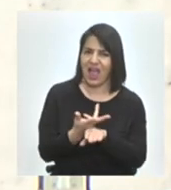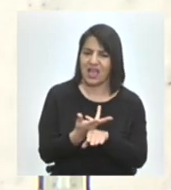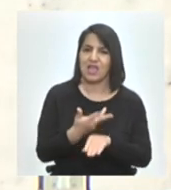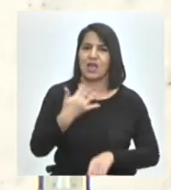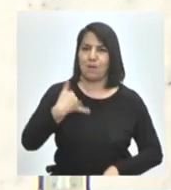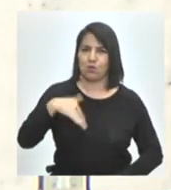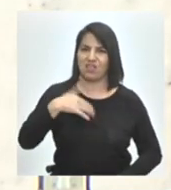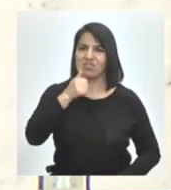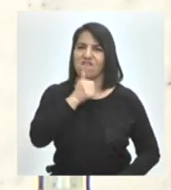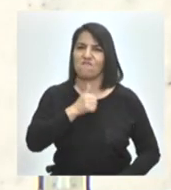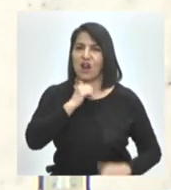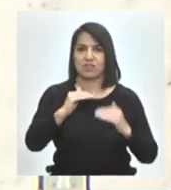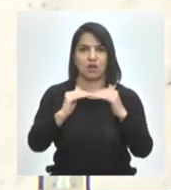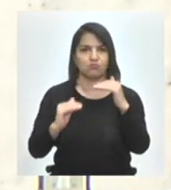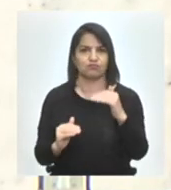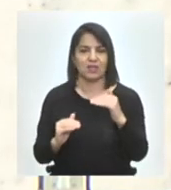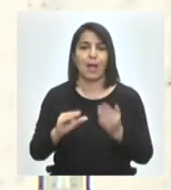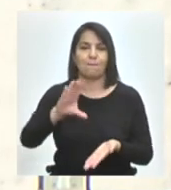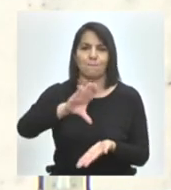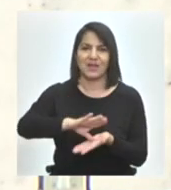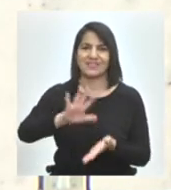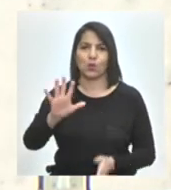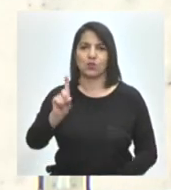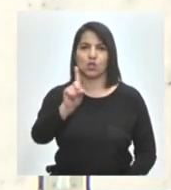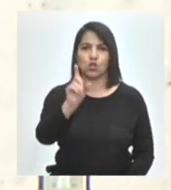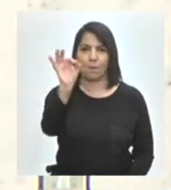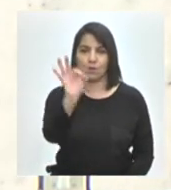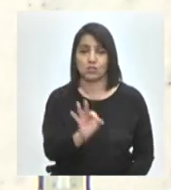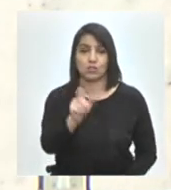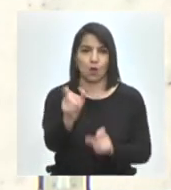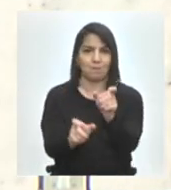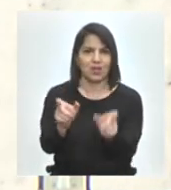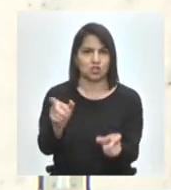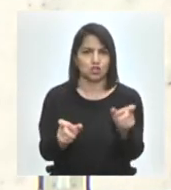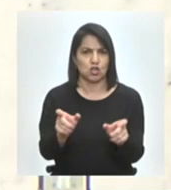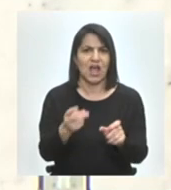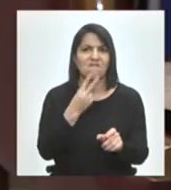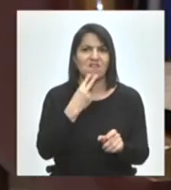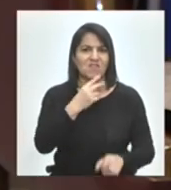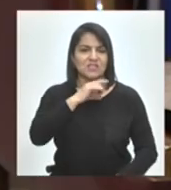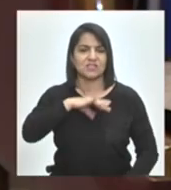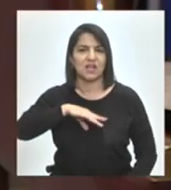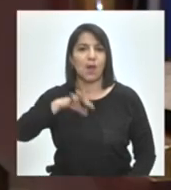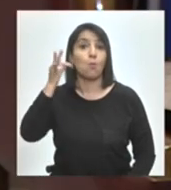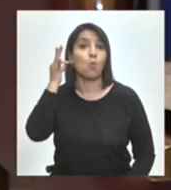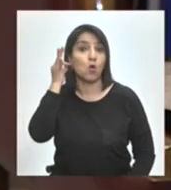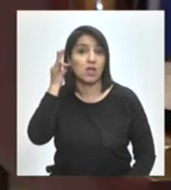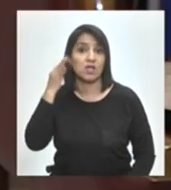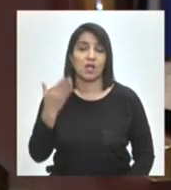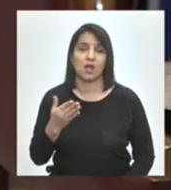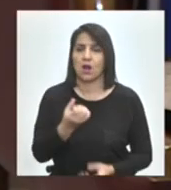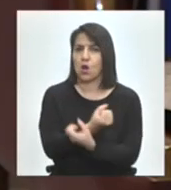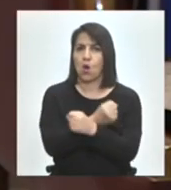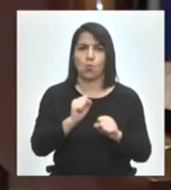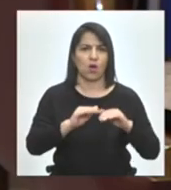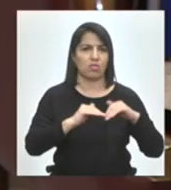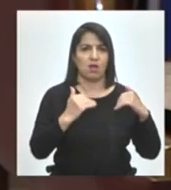deuda. Pues un país donde el 51% de sus habitantes son mujeres no puede tener una Cámara